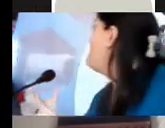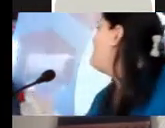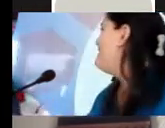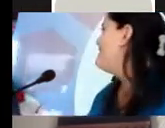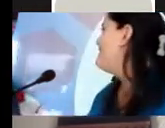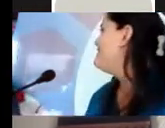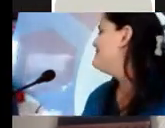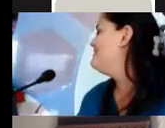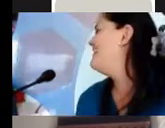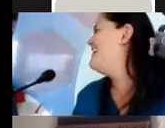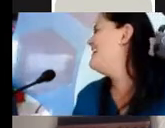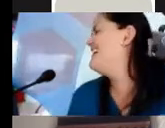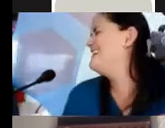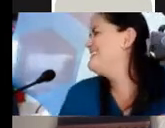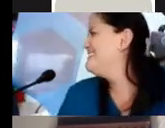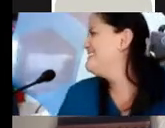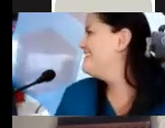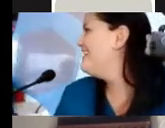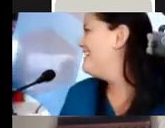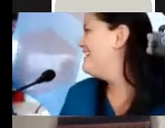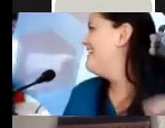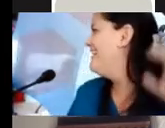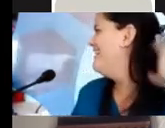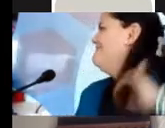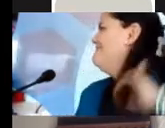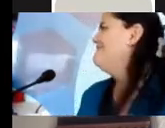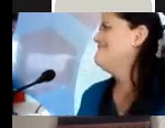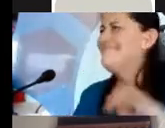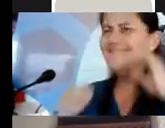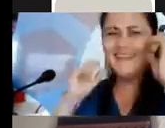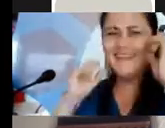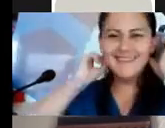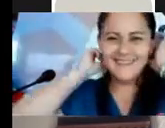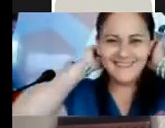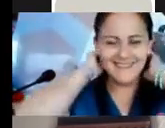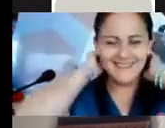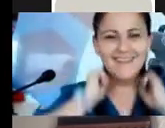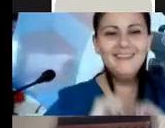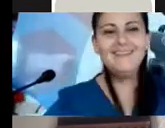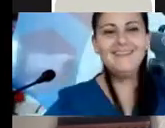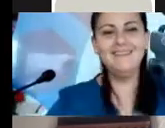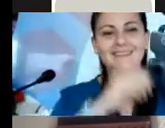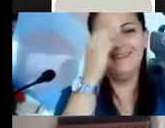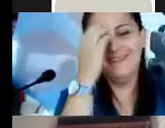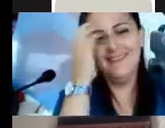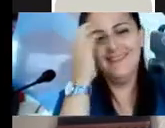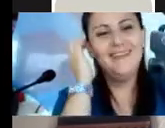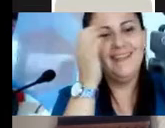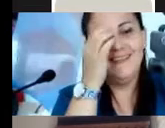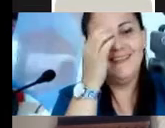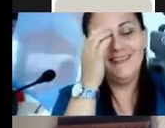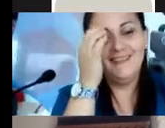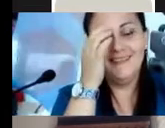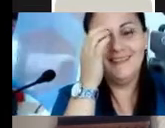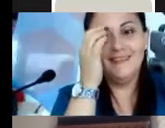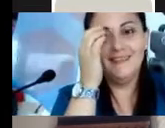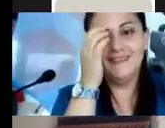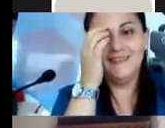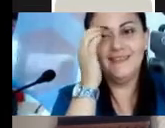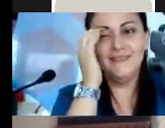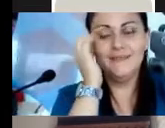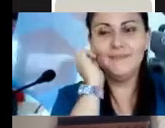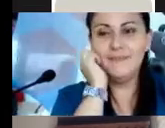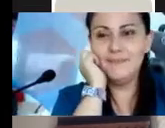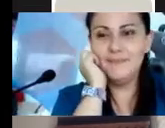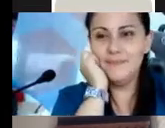que es algo que uno nunca dice. Si la cabeza es el 20% del peso corpóreo y yo la llevo hacia adelante,